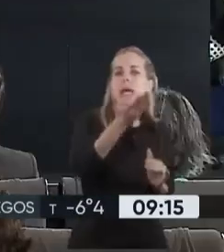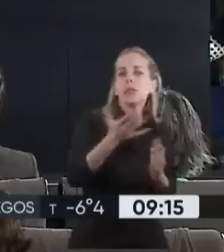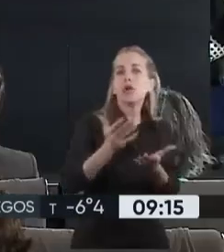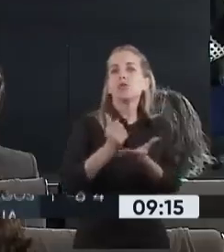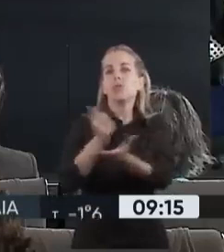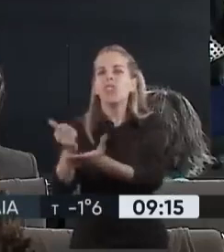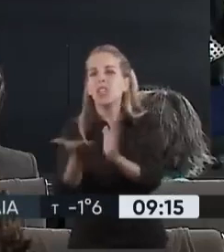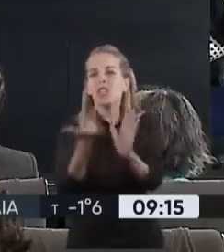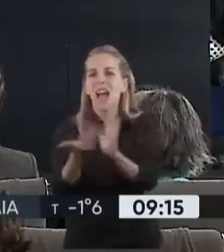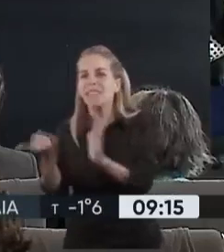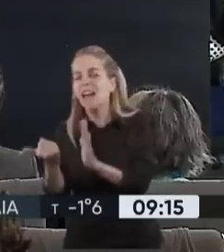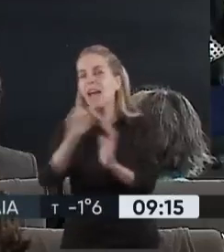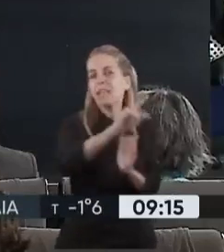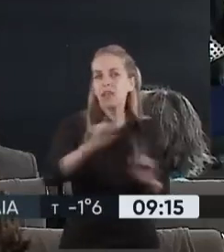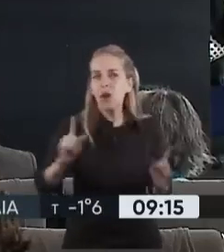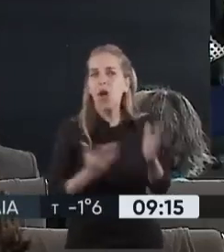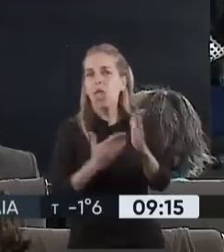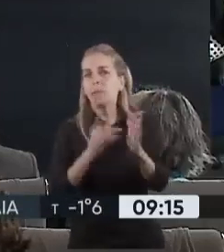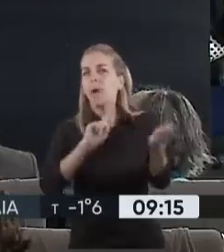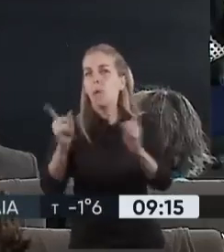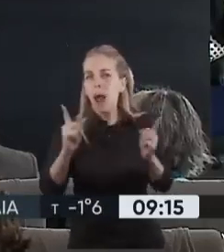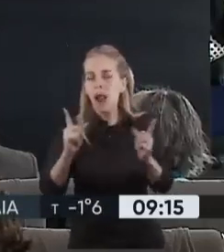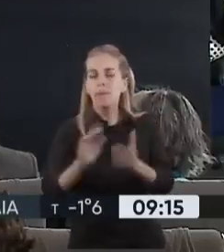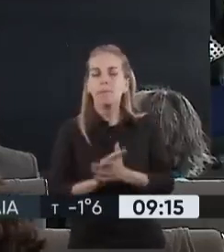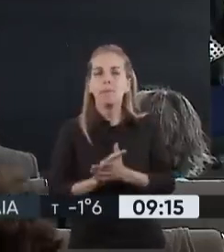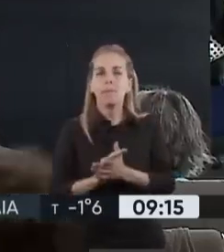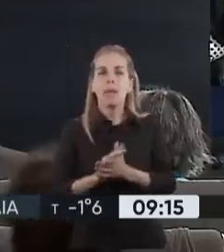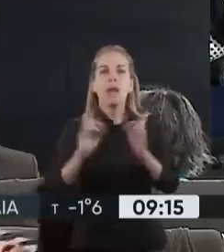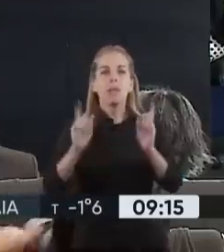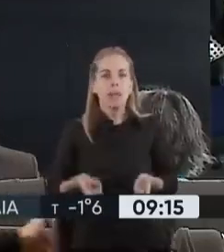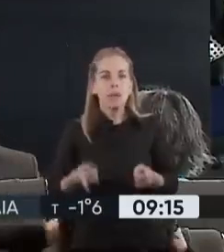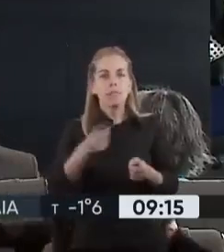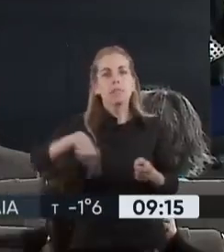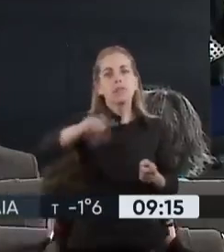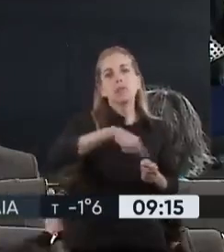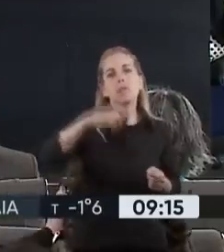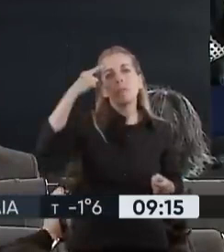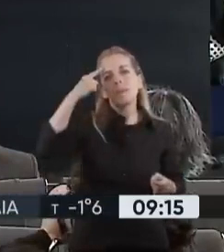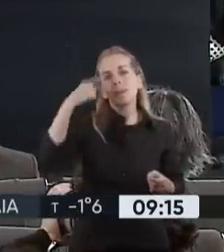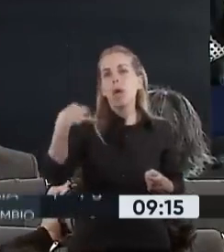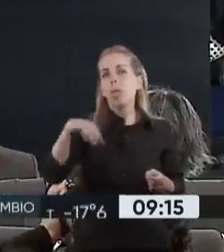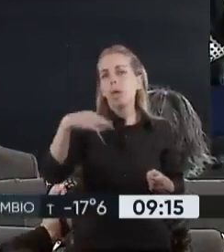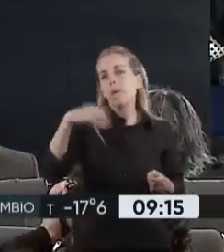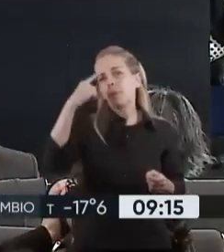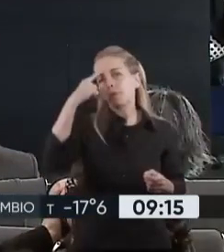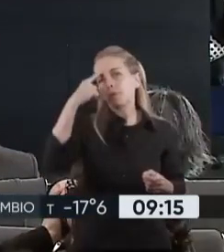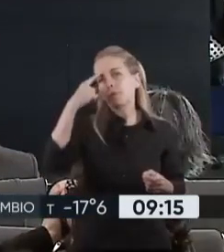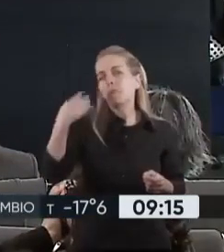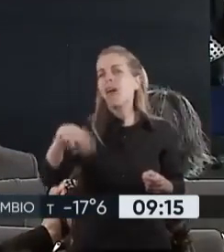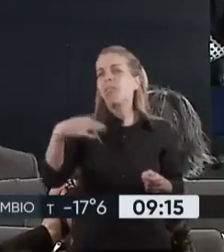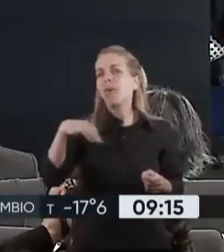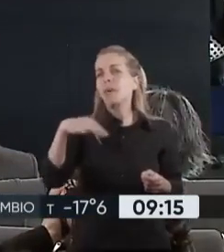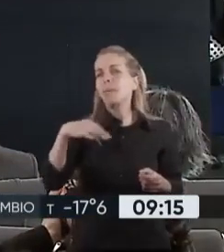por otra parte también nosotros creemos que tenemos que conformar a